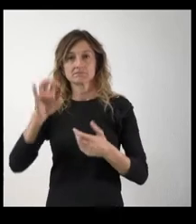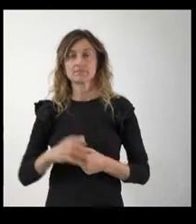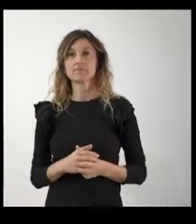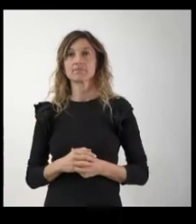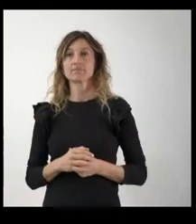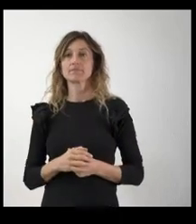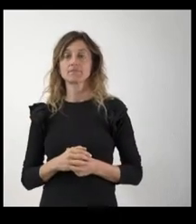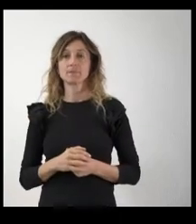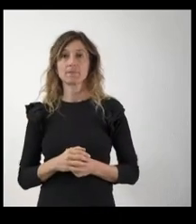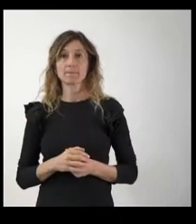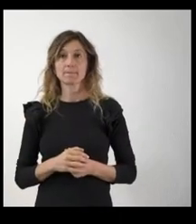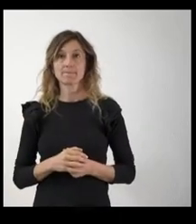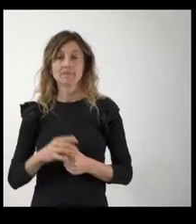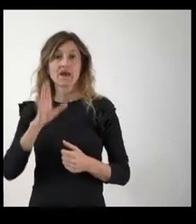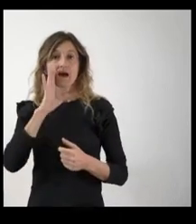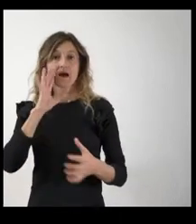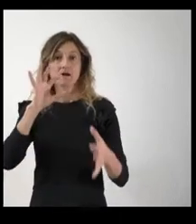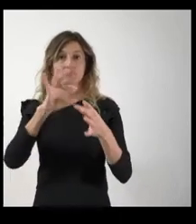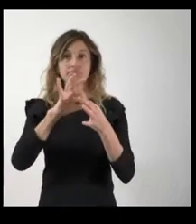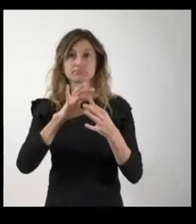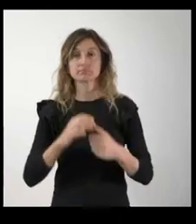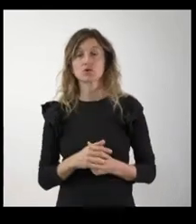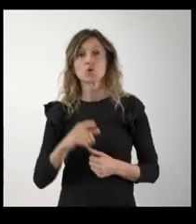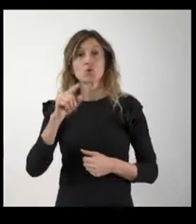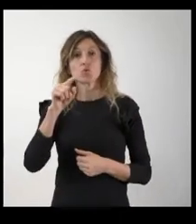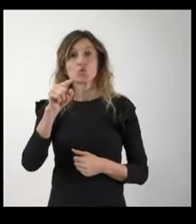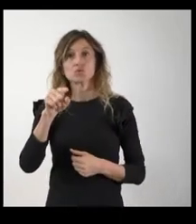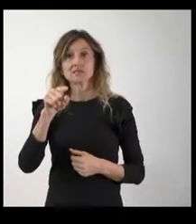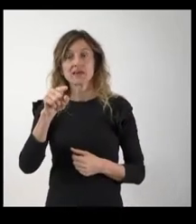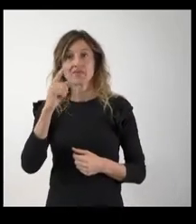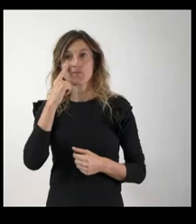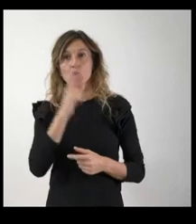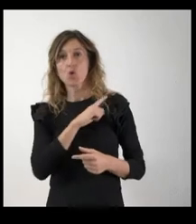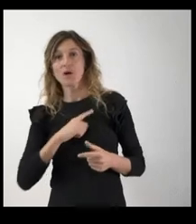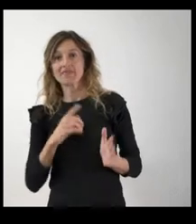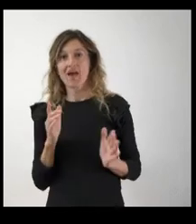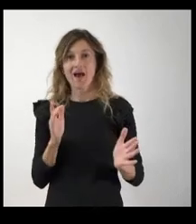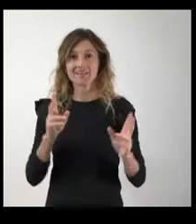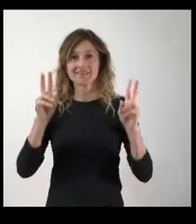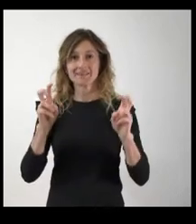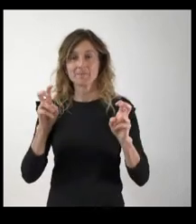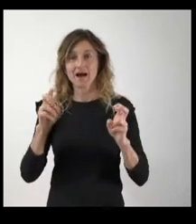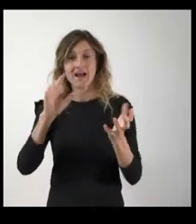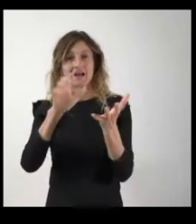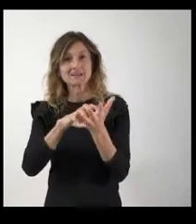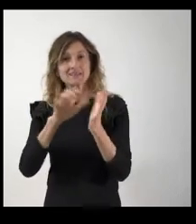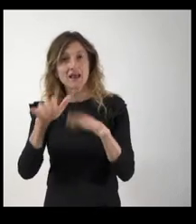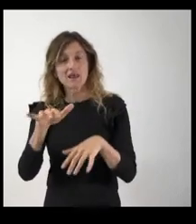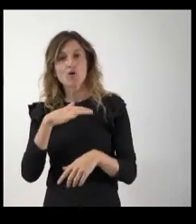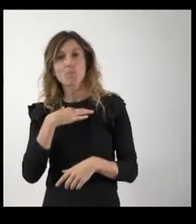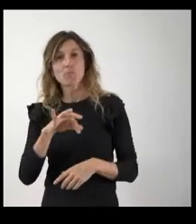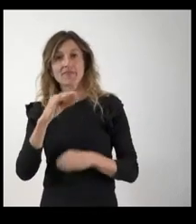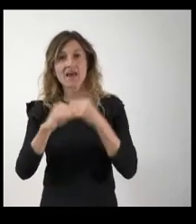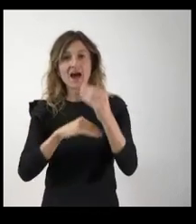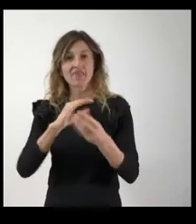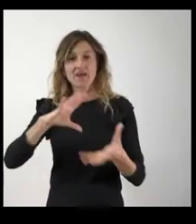si y lo vínculo con todo lo anterior que nos ha dicho usted que es el guardián de la caja si tiene Castilla y león margen para hacer eso es decir para hacer